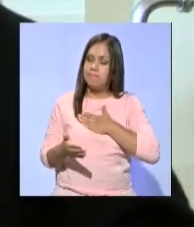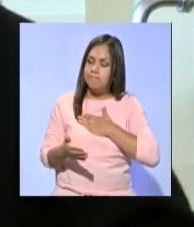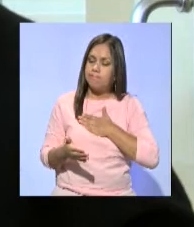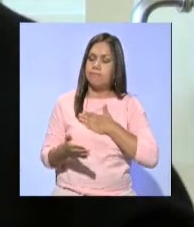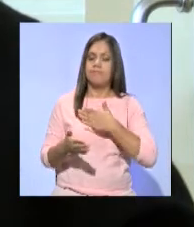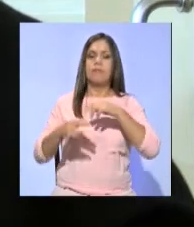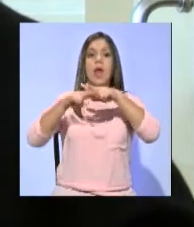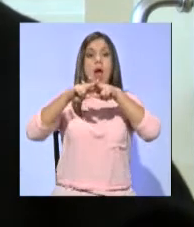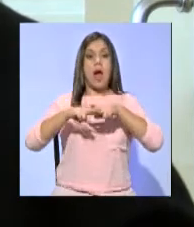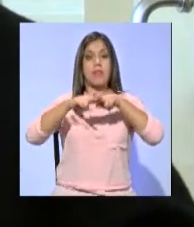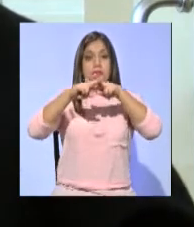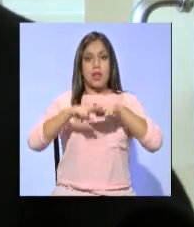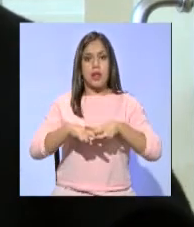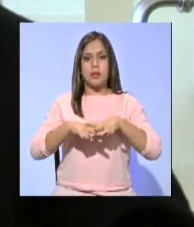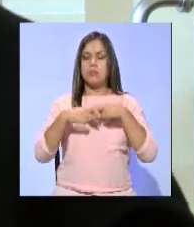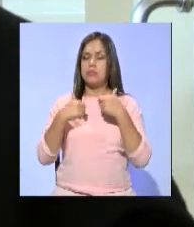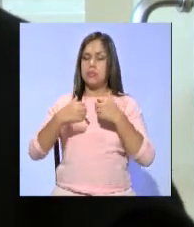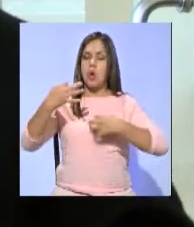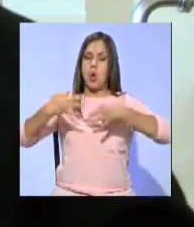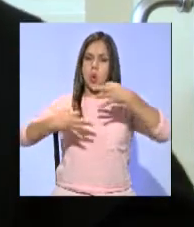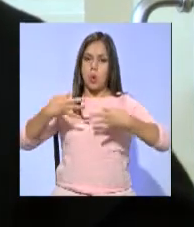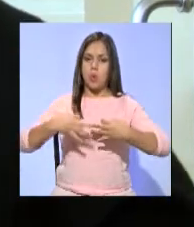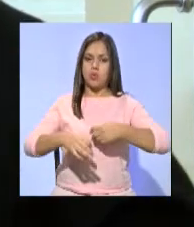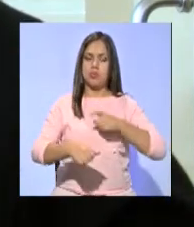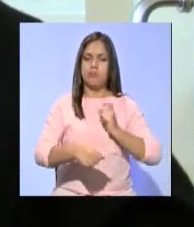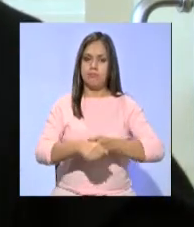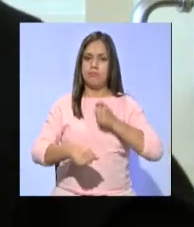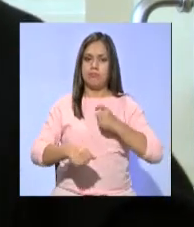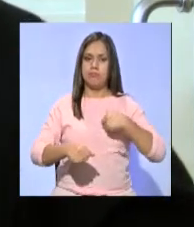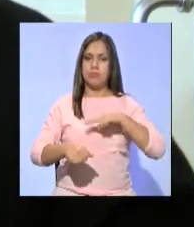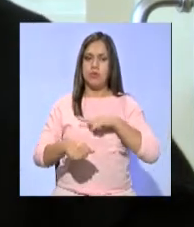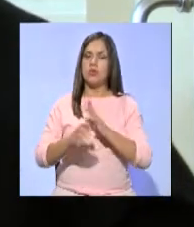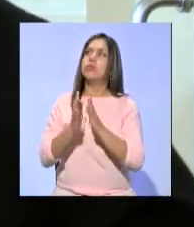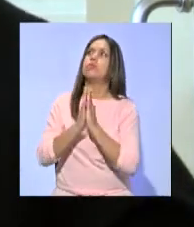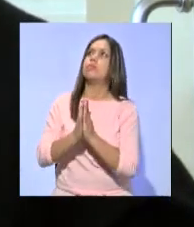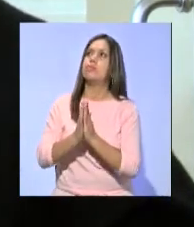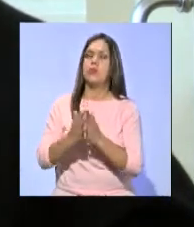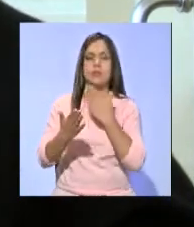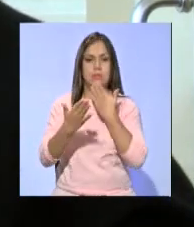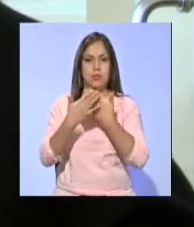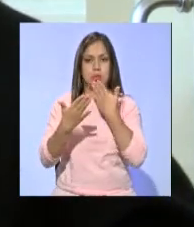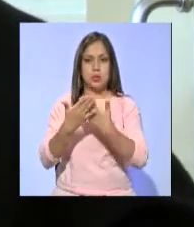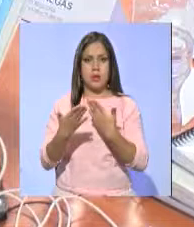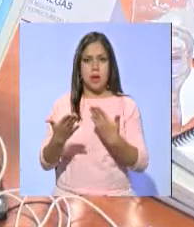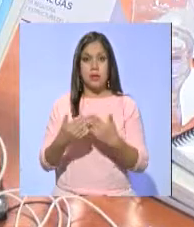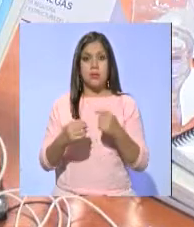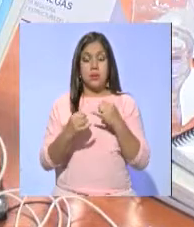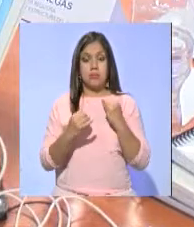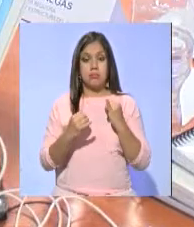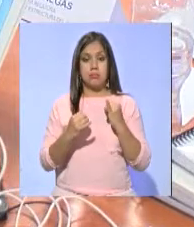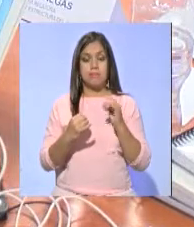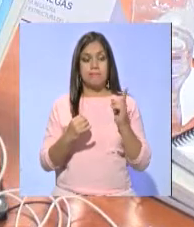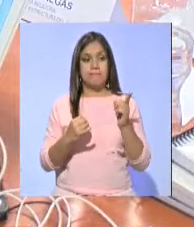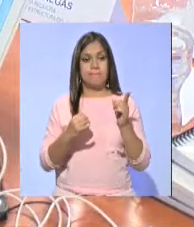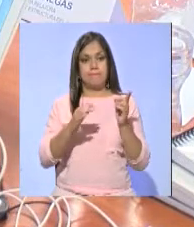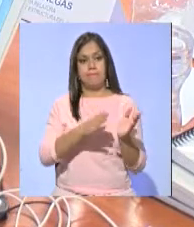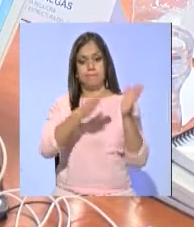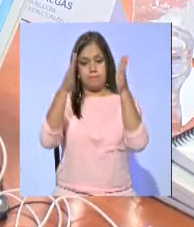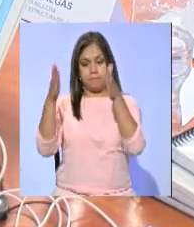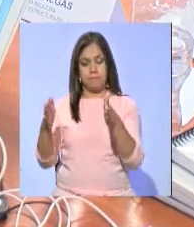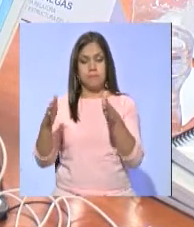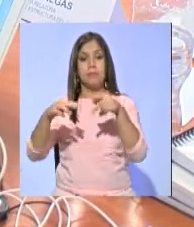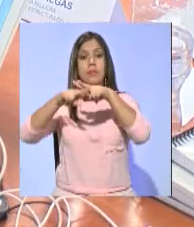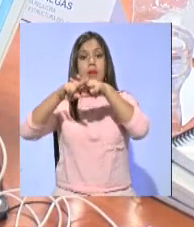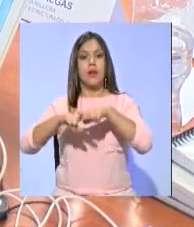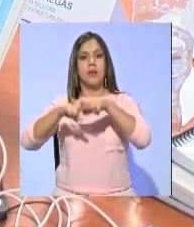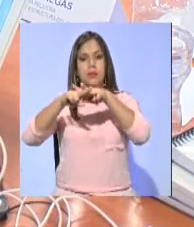han analizado algo justo, algo concreto que estamos reclamando, no estamos buscando solo para el indígena. En otro tema, la comisión también